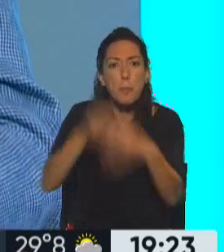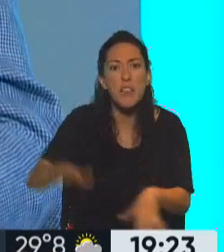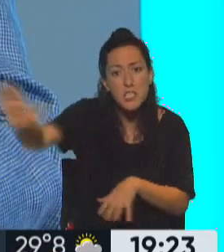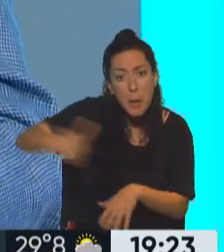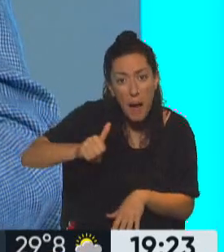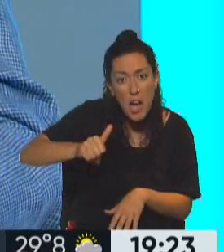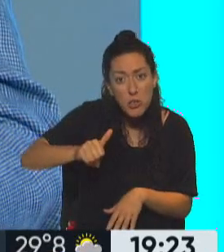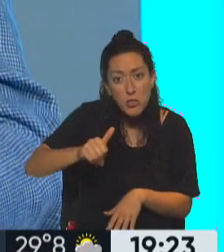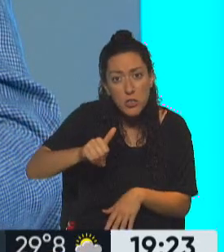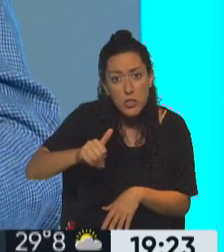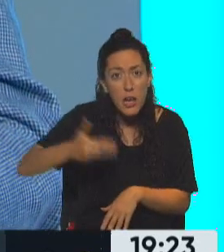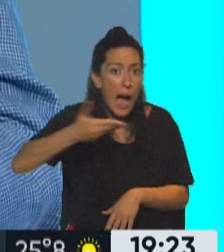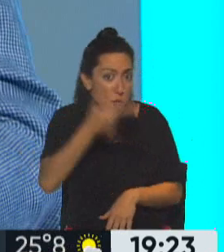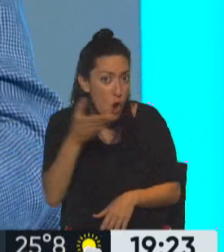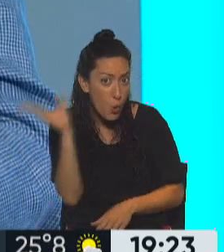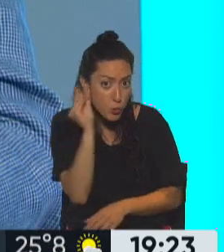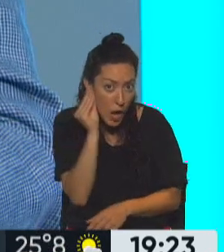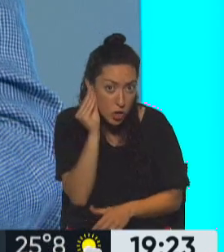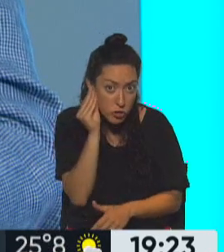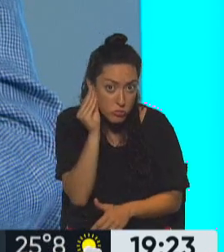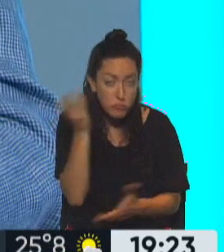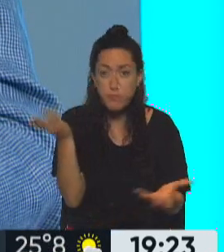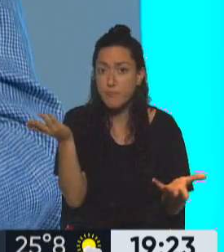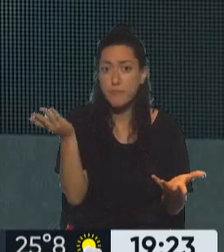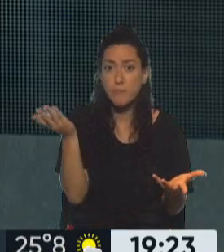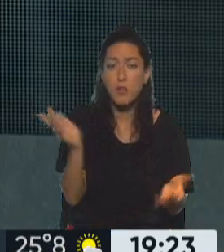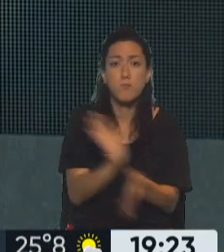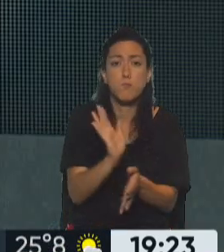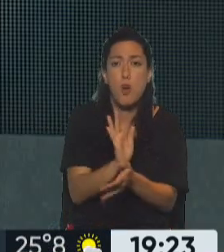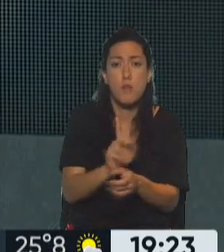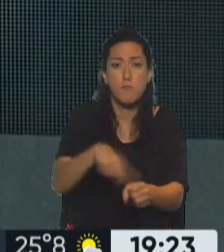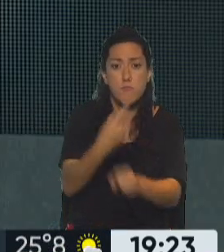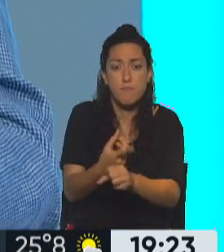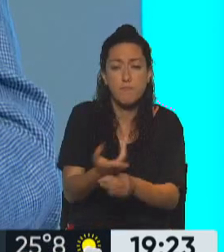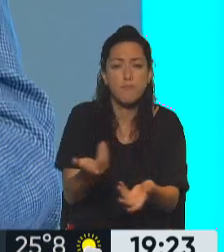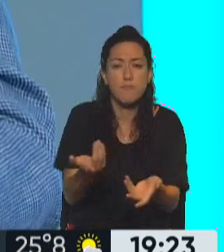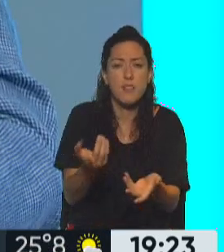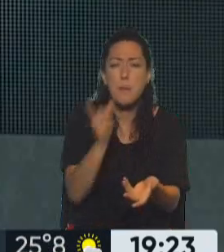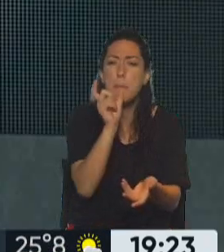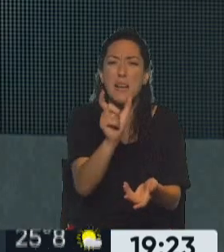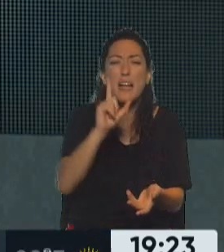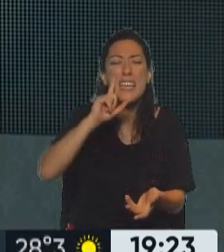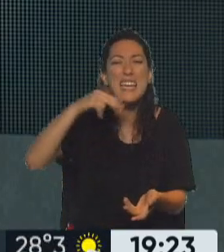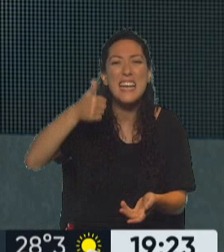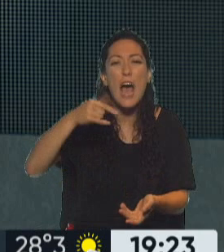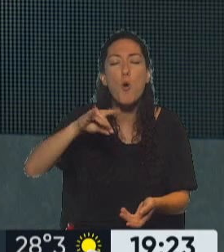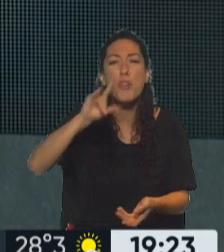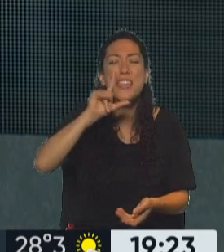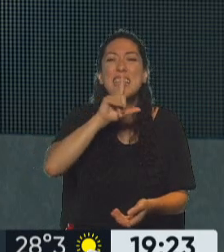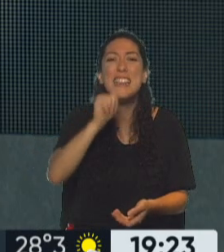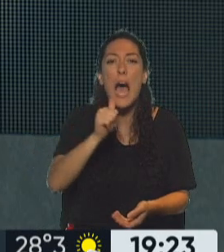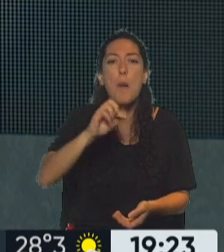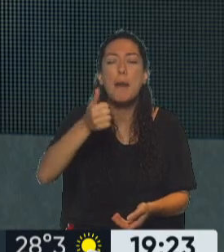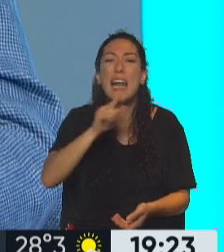es inauguita aparte inaudita parte Perdón nunca la había escuchado Qué significa